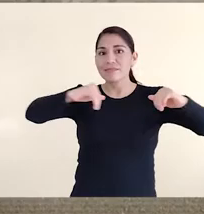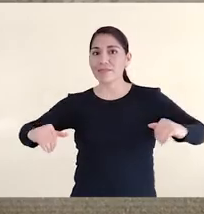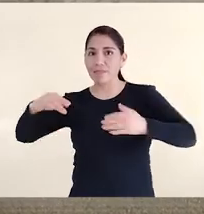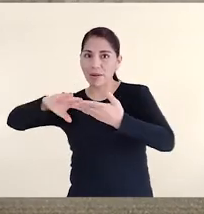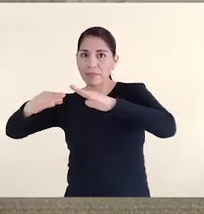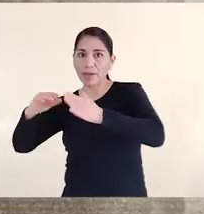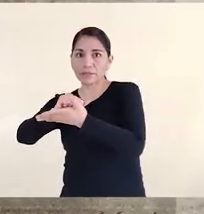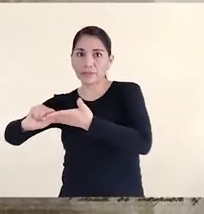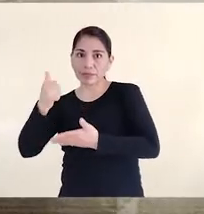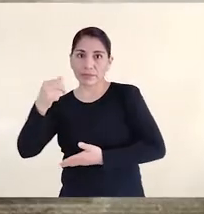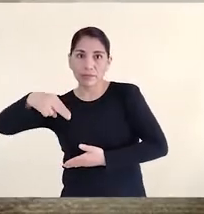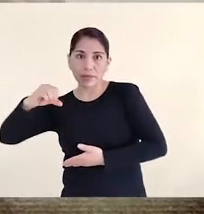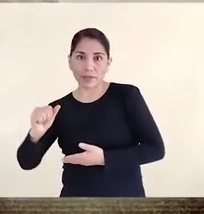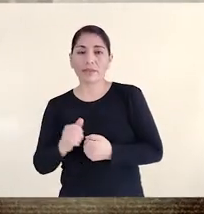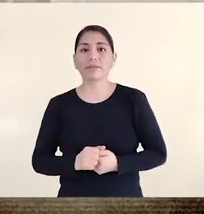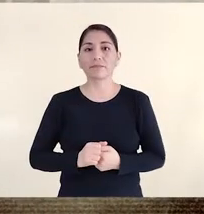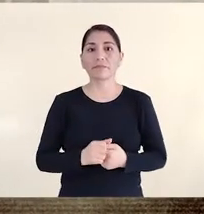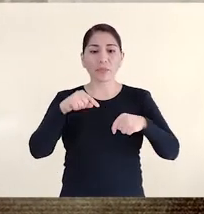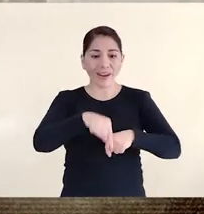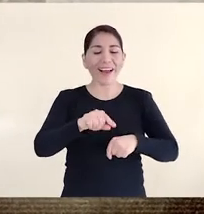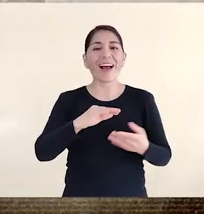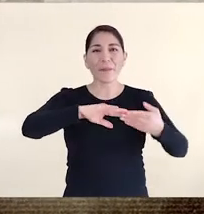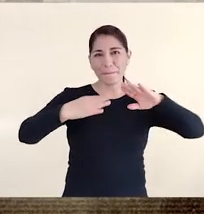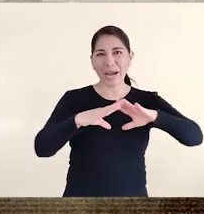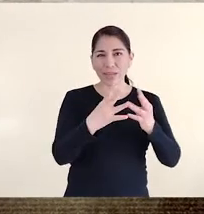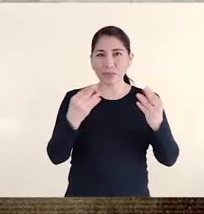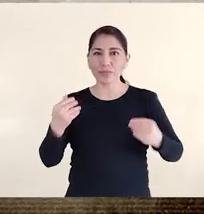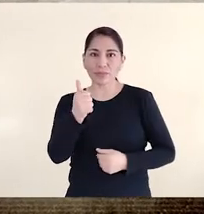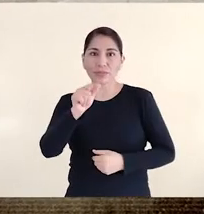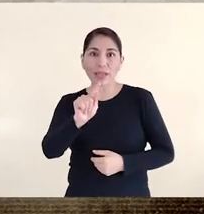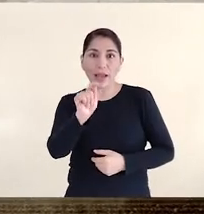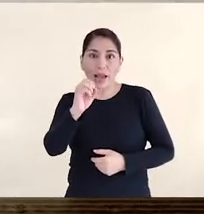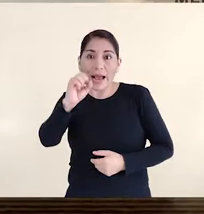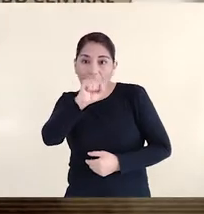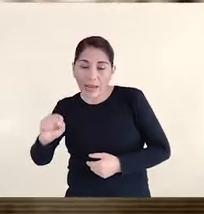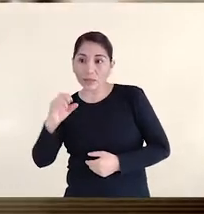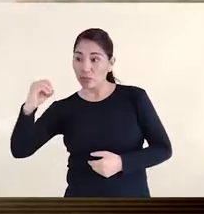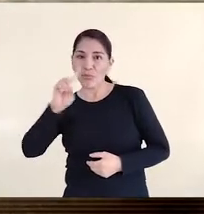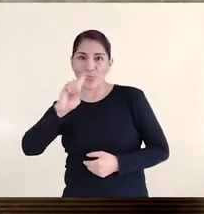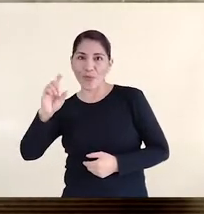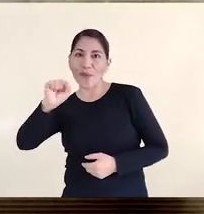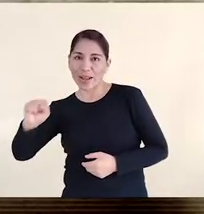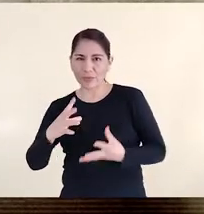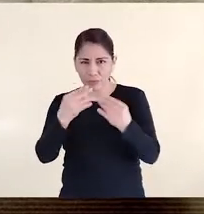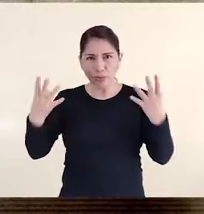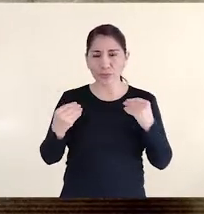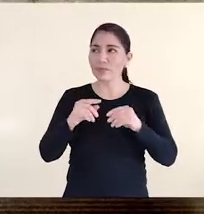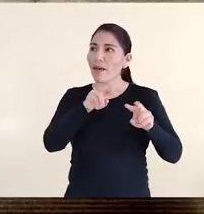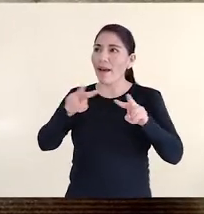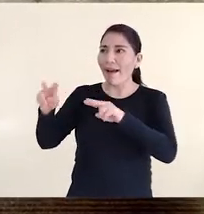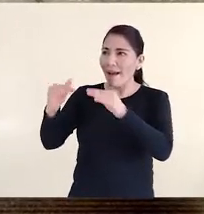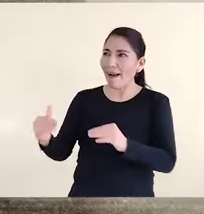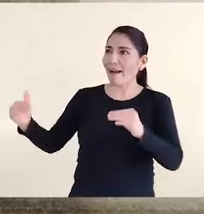muy separado del barrio de Santa Ana en algún momento. Por eso son los Barrios Altos y no el Barrio Alto. El adjetivo de